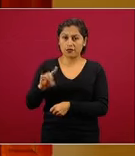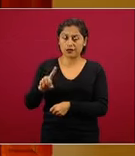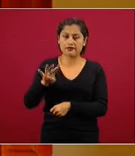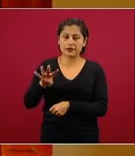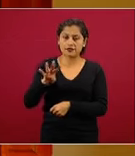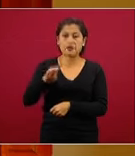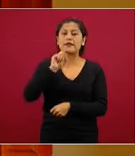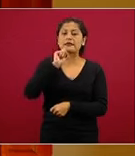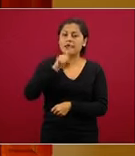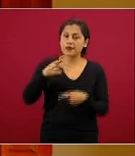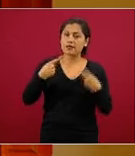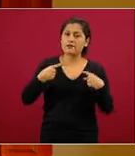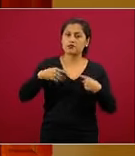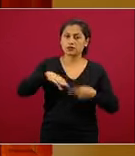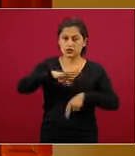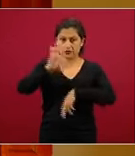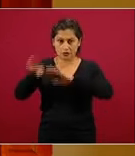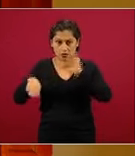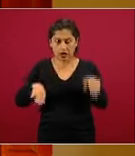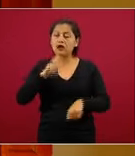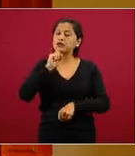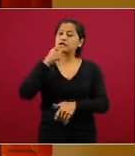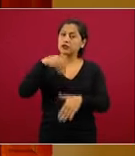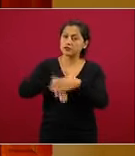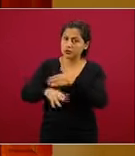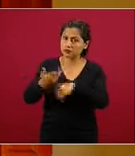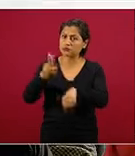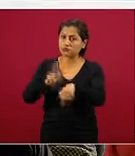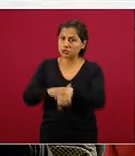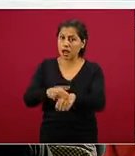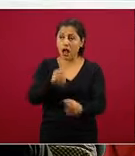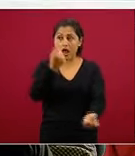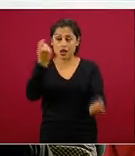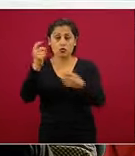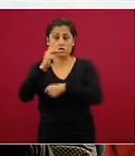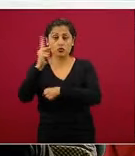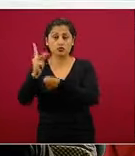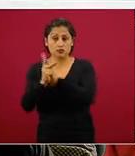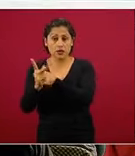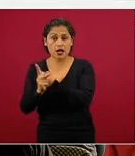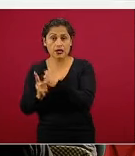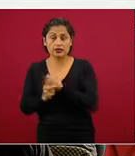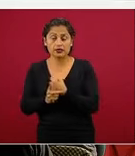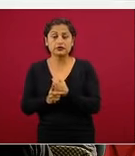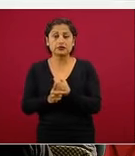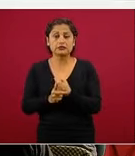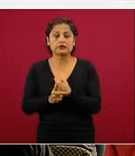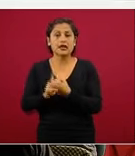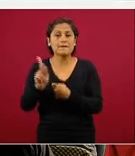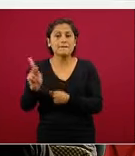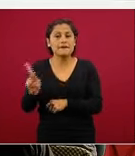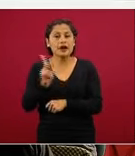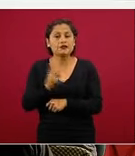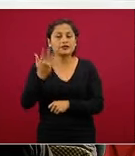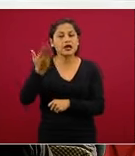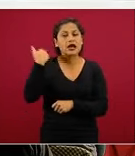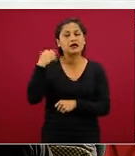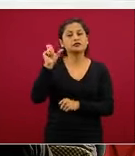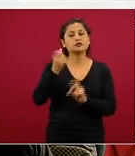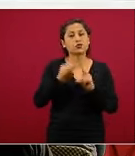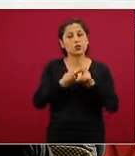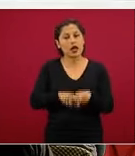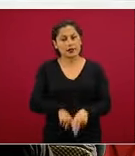defunciones, ocupación hospitalaria, que para algunos de los países es semejante en magnitud a lo que se vivió al inicio de la epidemia